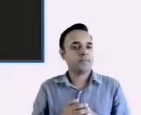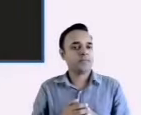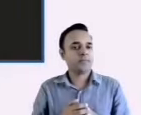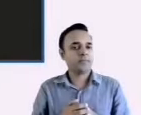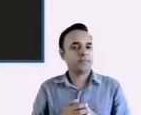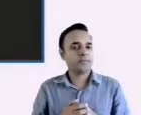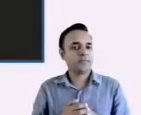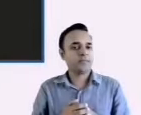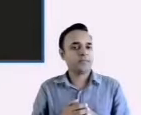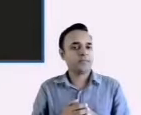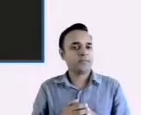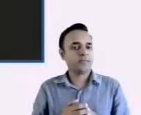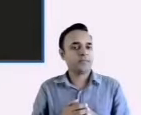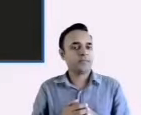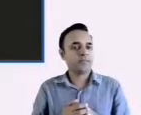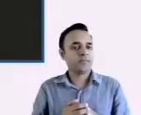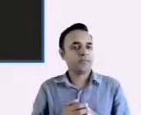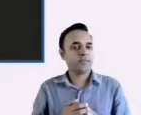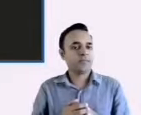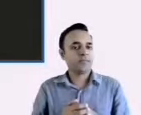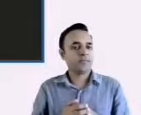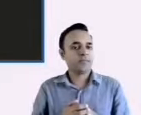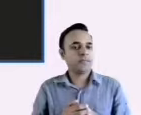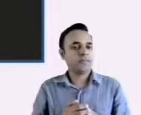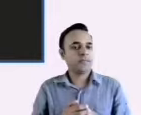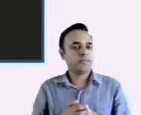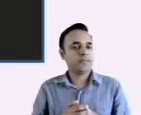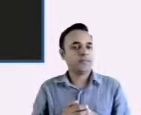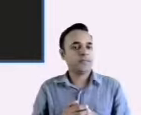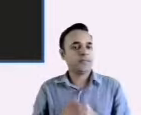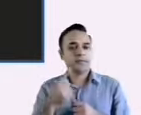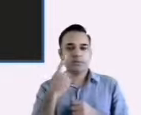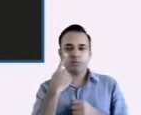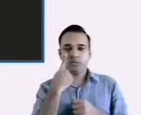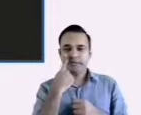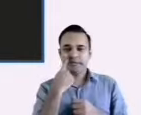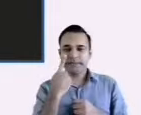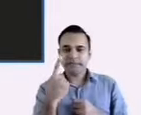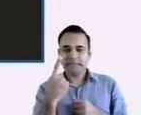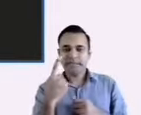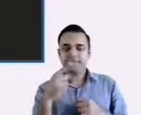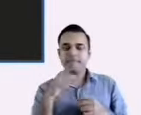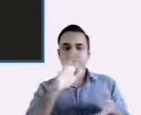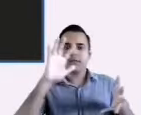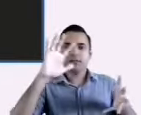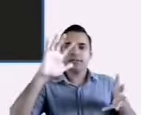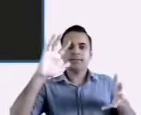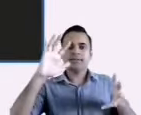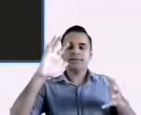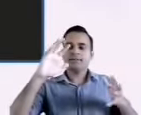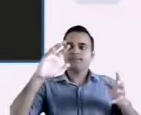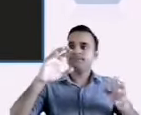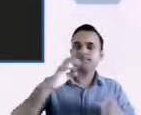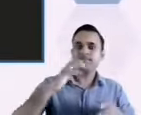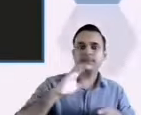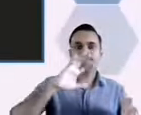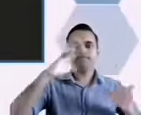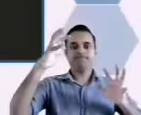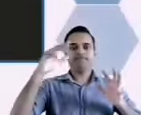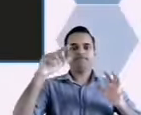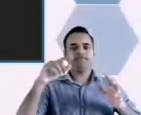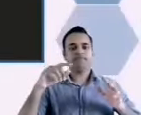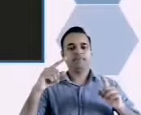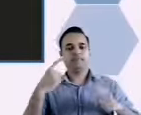conjunta de diseños bioclimáticos que utilizan refrigeración acción natural junto a